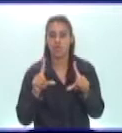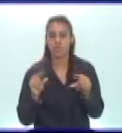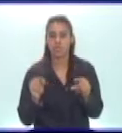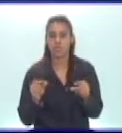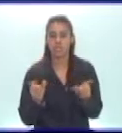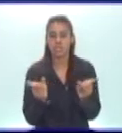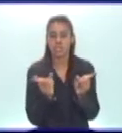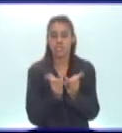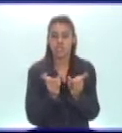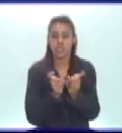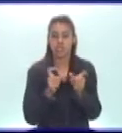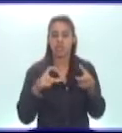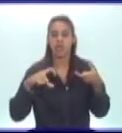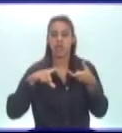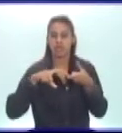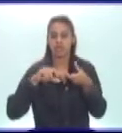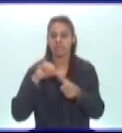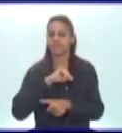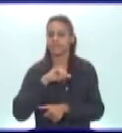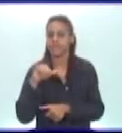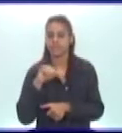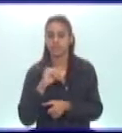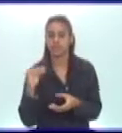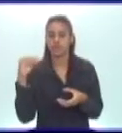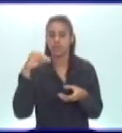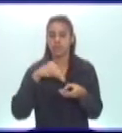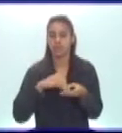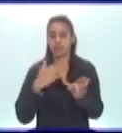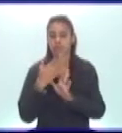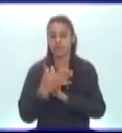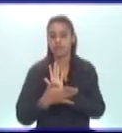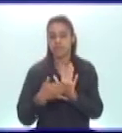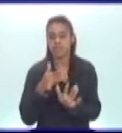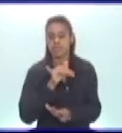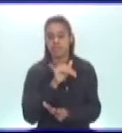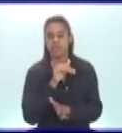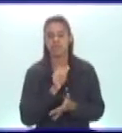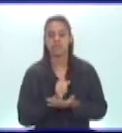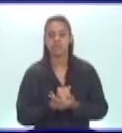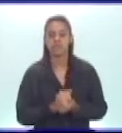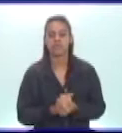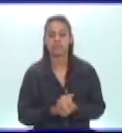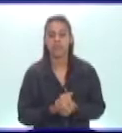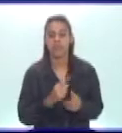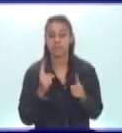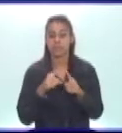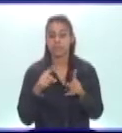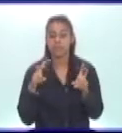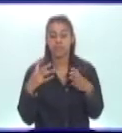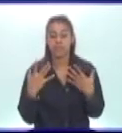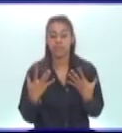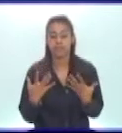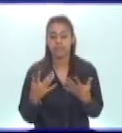y antónimos, e incorporar la seña que le corresponde. Para esta tarea